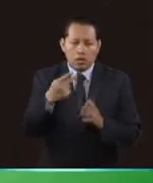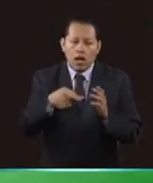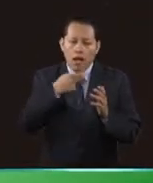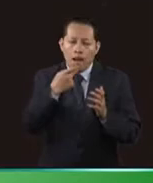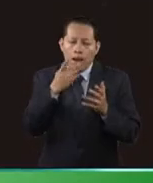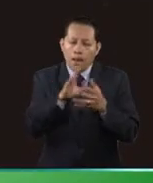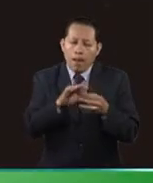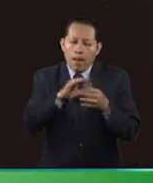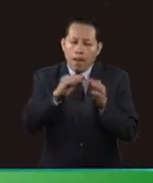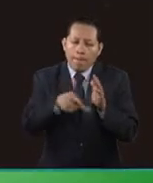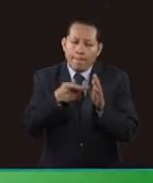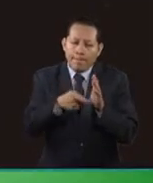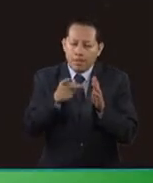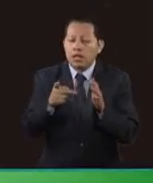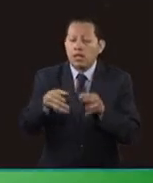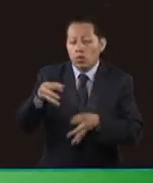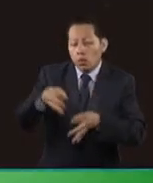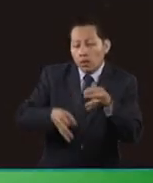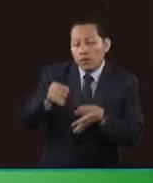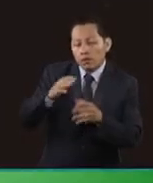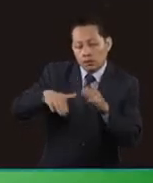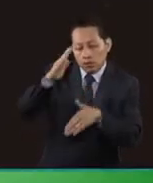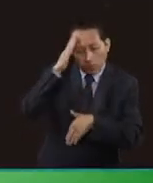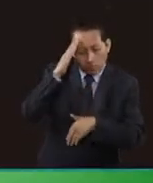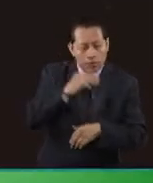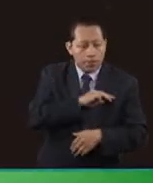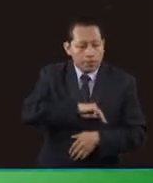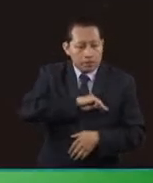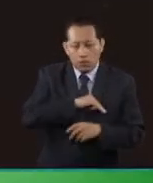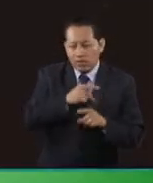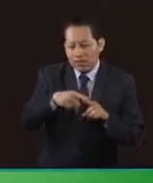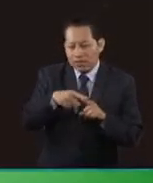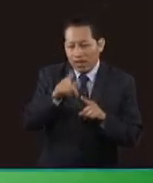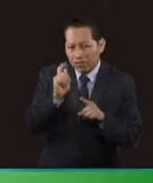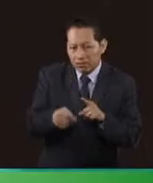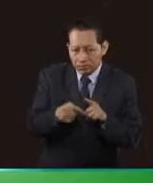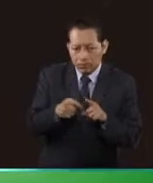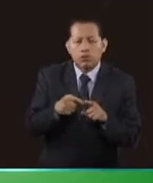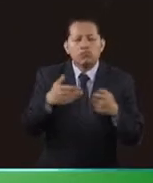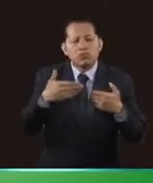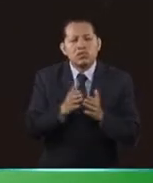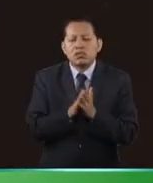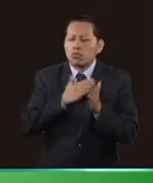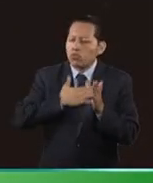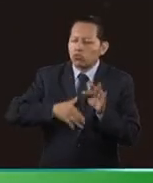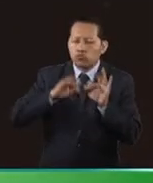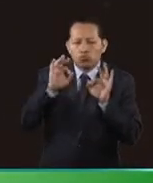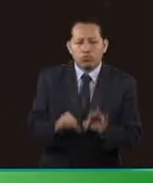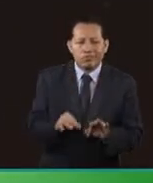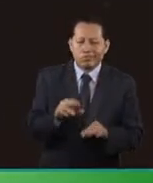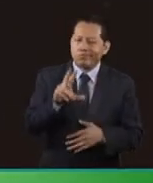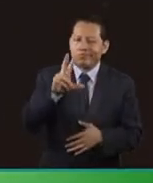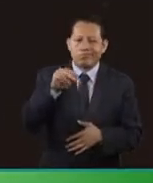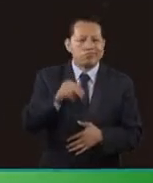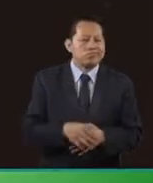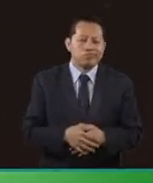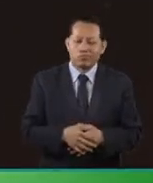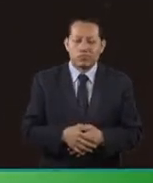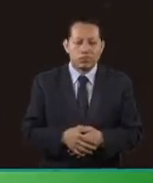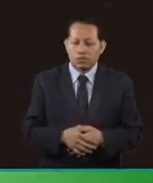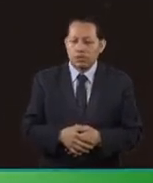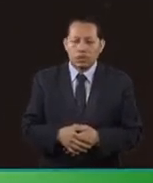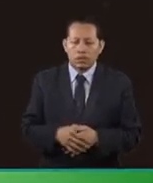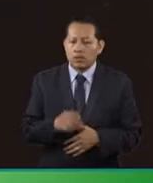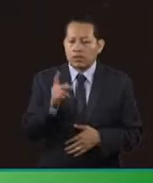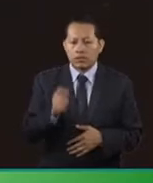jueces de magistrados y ministros es un avance democrático y no lo es lo que hace